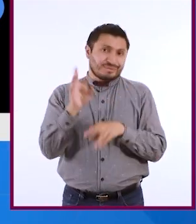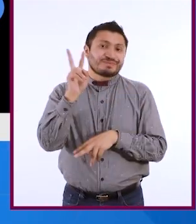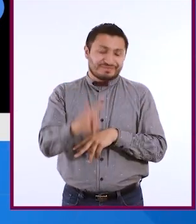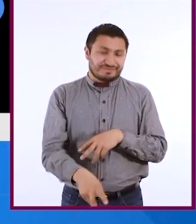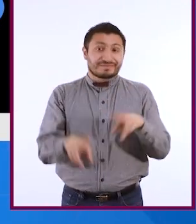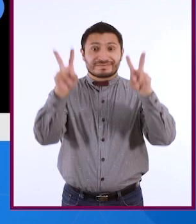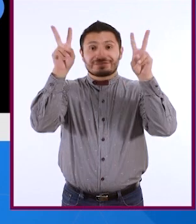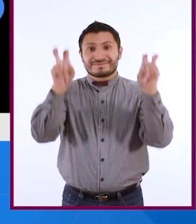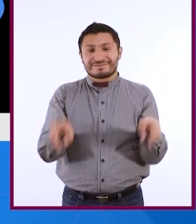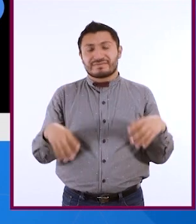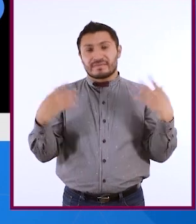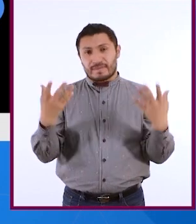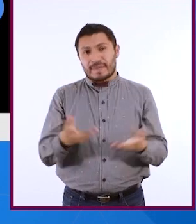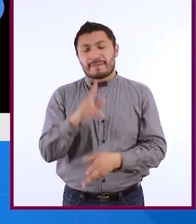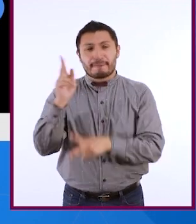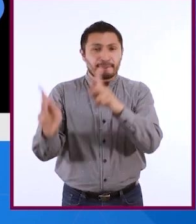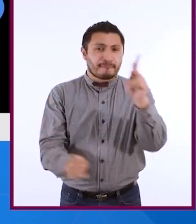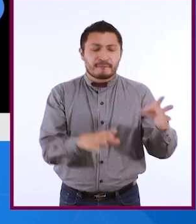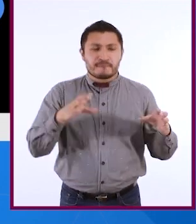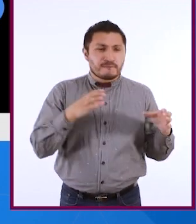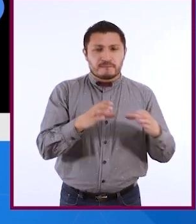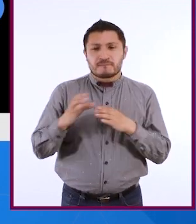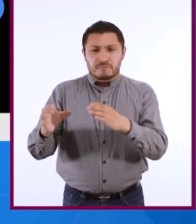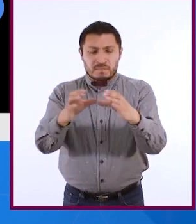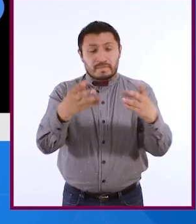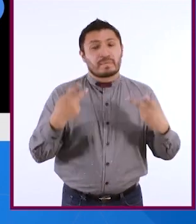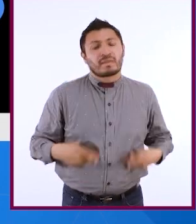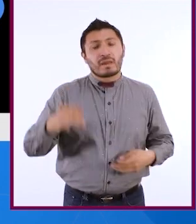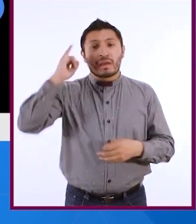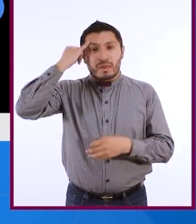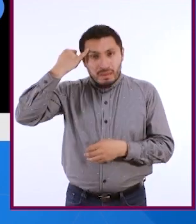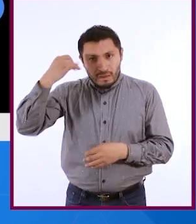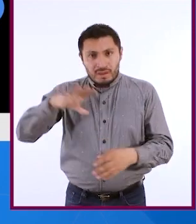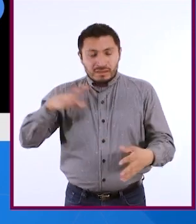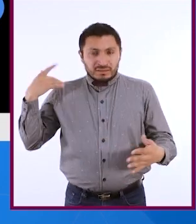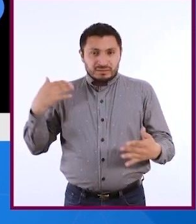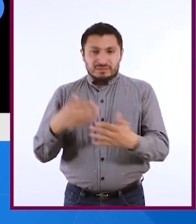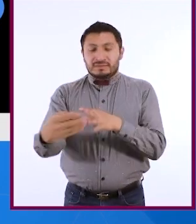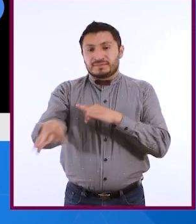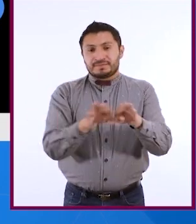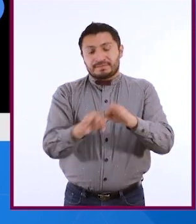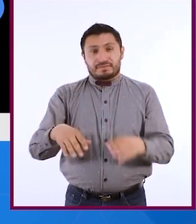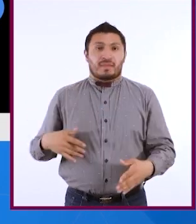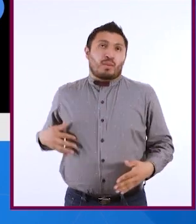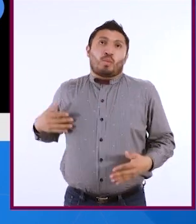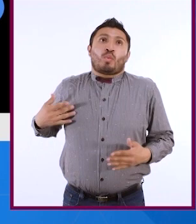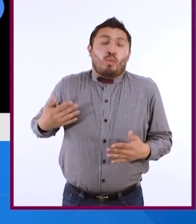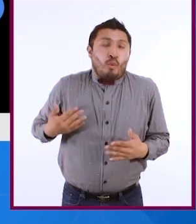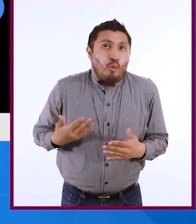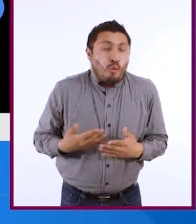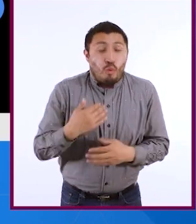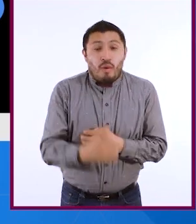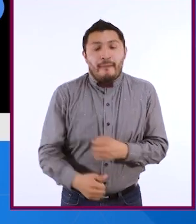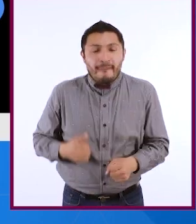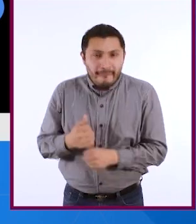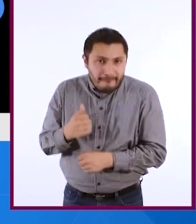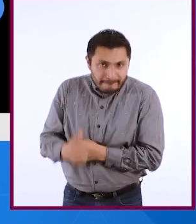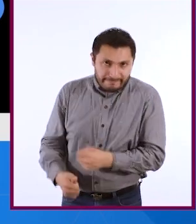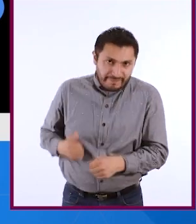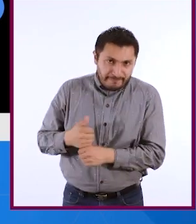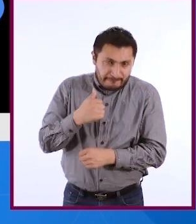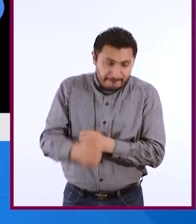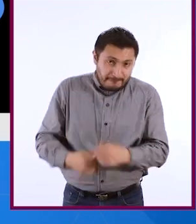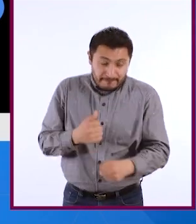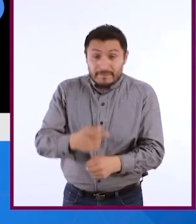que es un tema en el cual pueblos, comunidades y personas indígenas han estado trabajando durante décadas, primero por